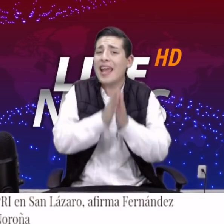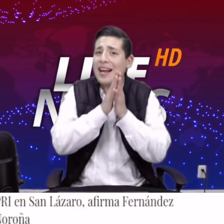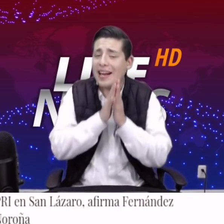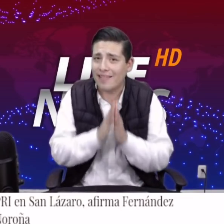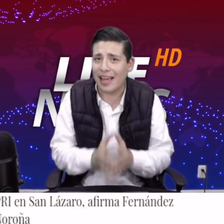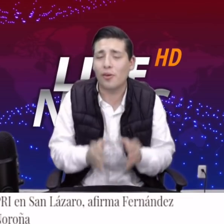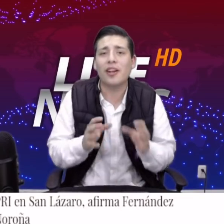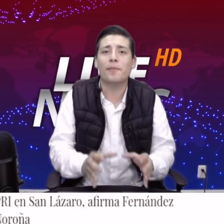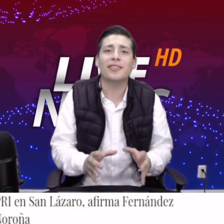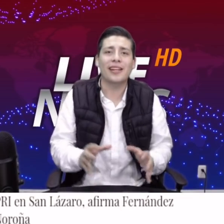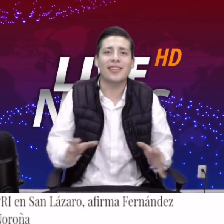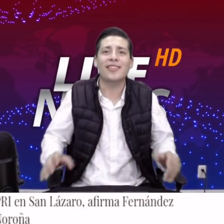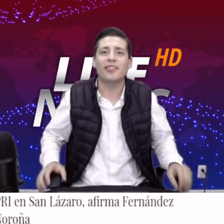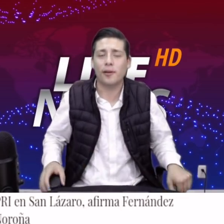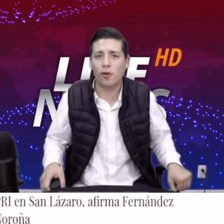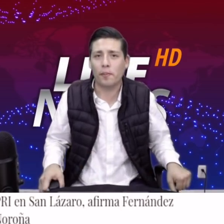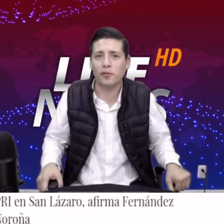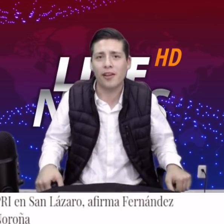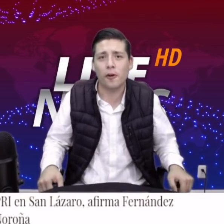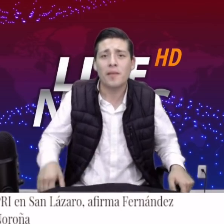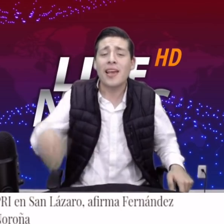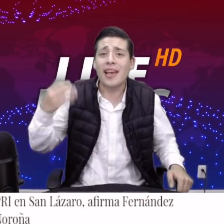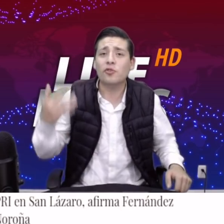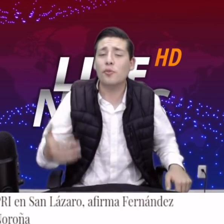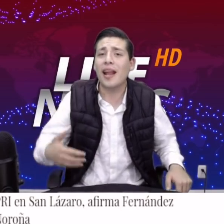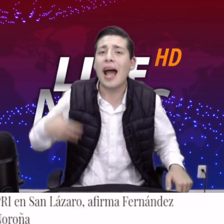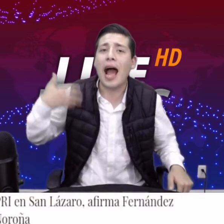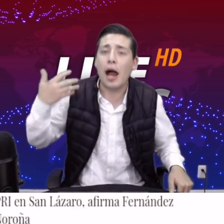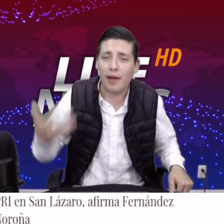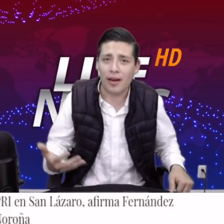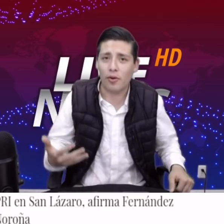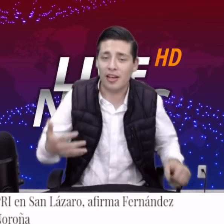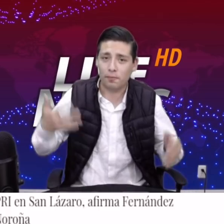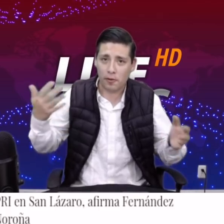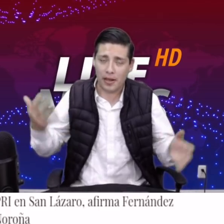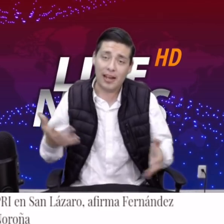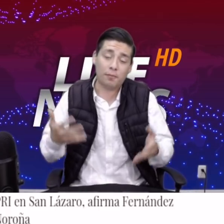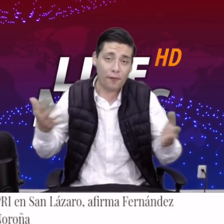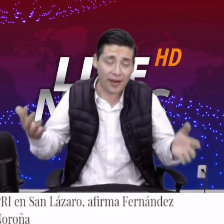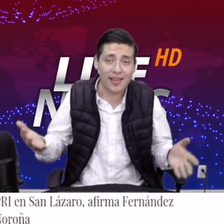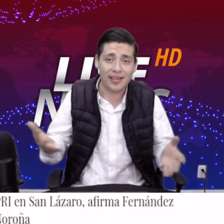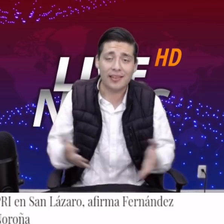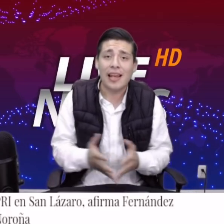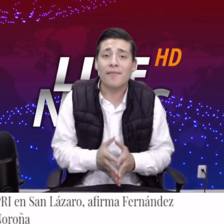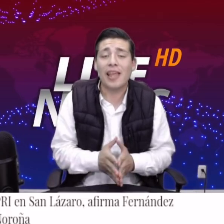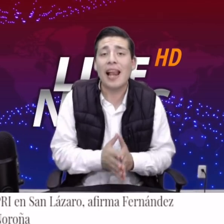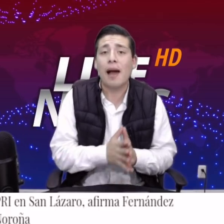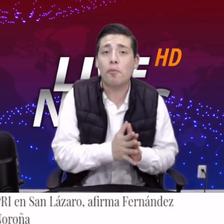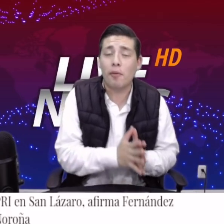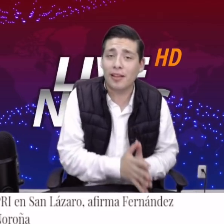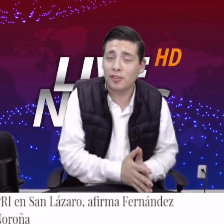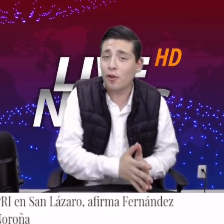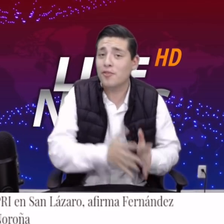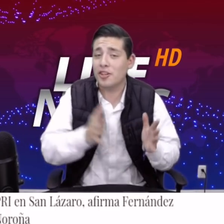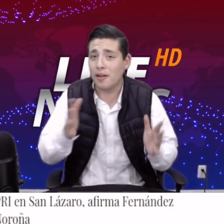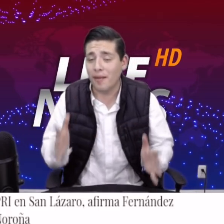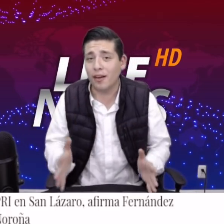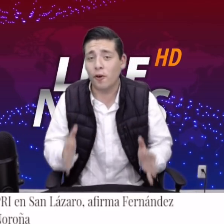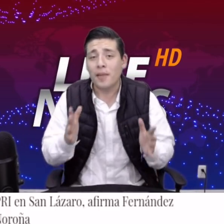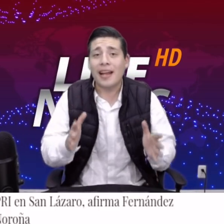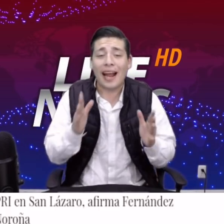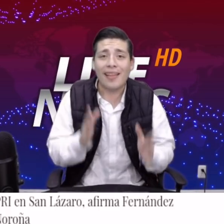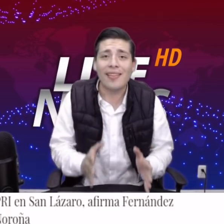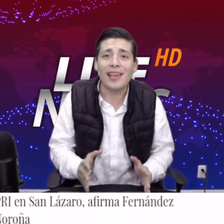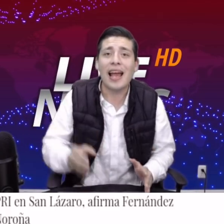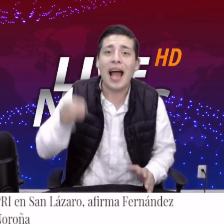hubiera encantado que el presidente Andrés Manuel López Obrador estuviera abajo en las preferencias de la población. Sin